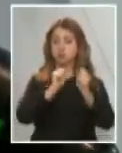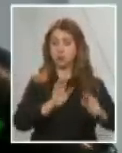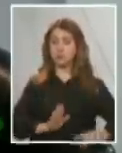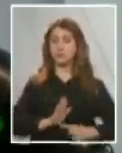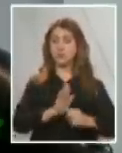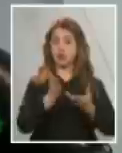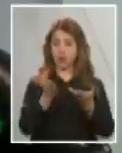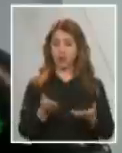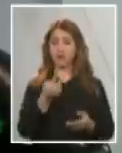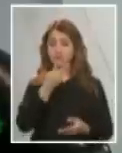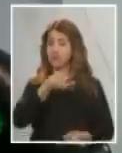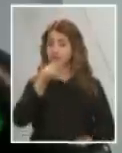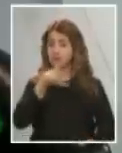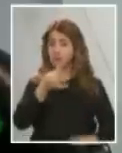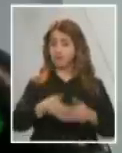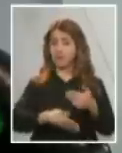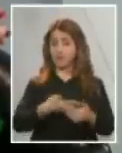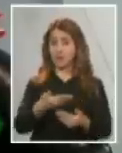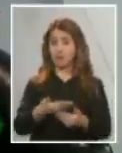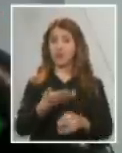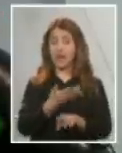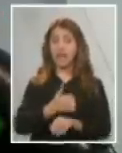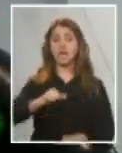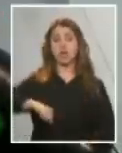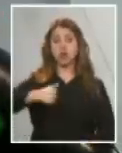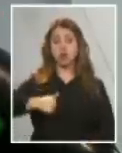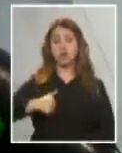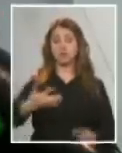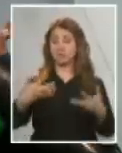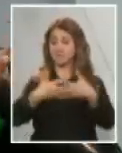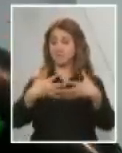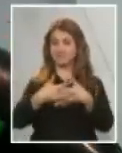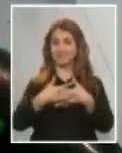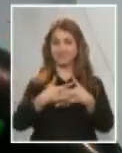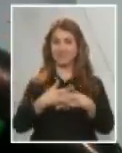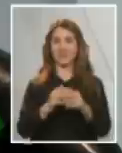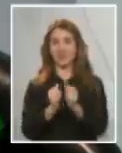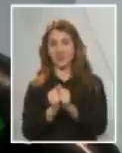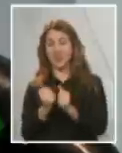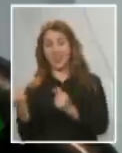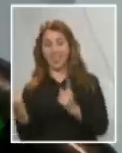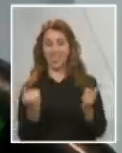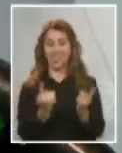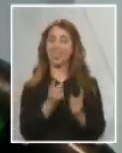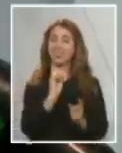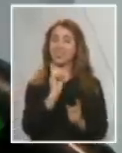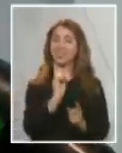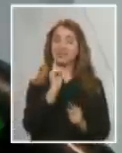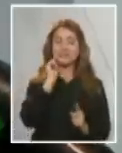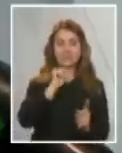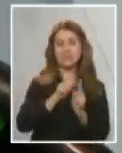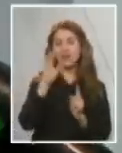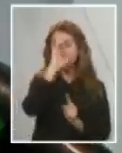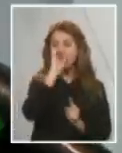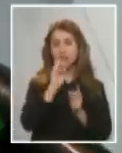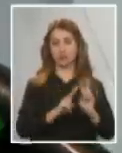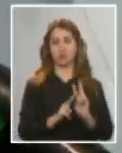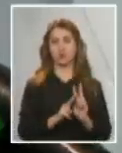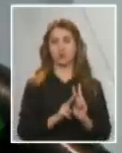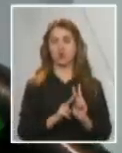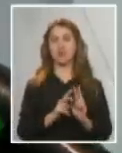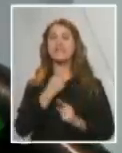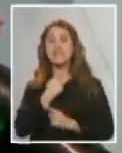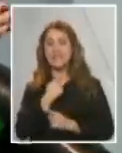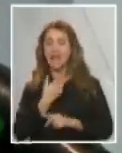presentarlo aquí, ver que efectivamente hay jóvenes que empatizan con la discapacidad, que buscan una solución, que